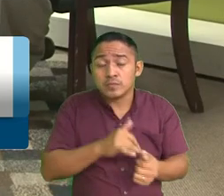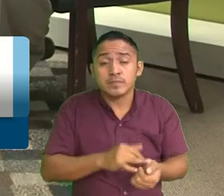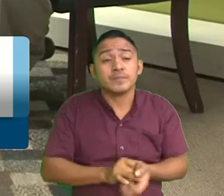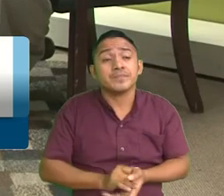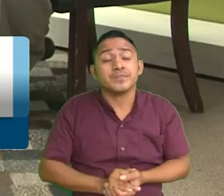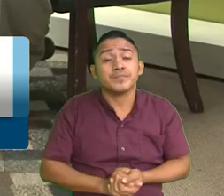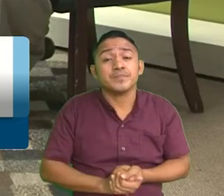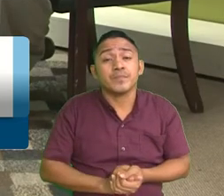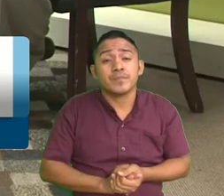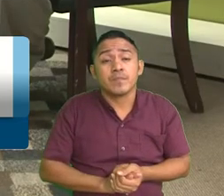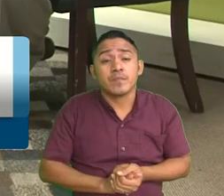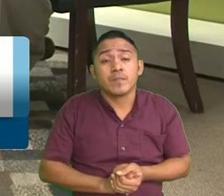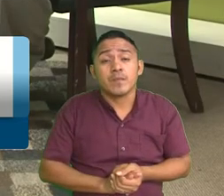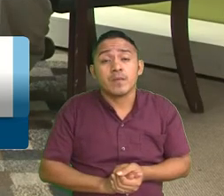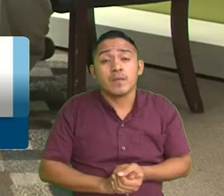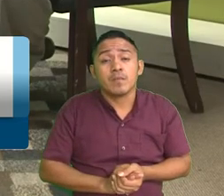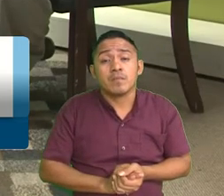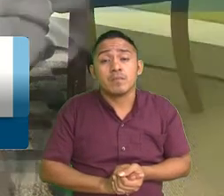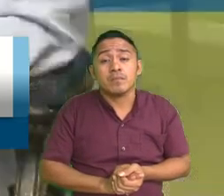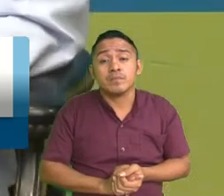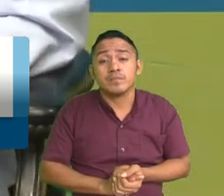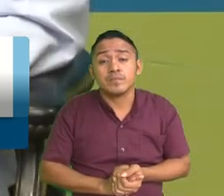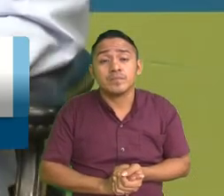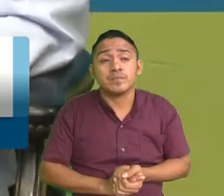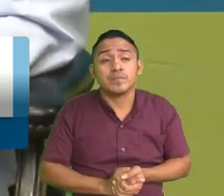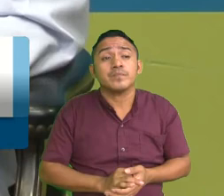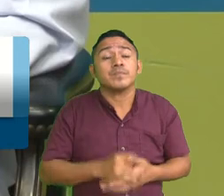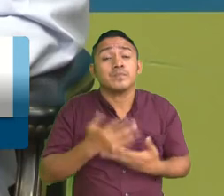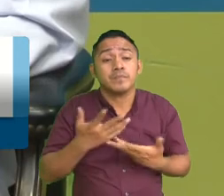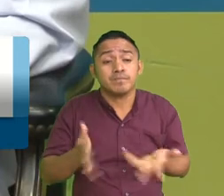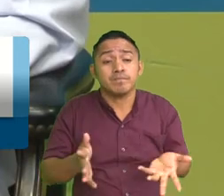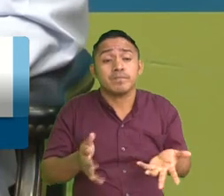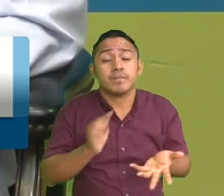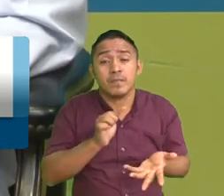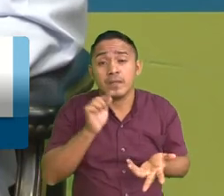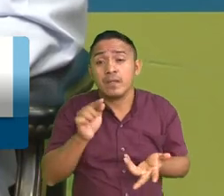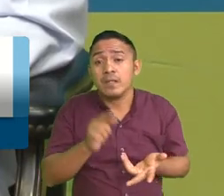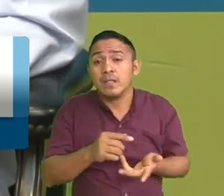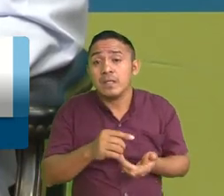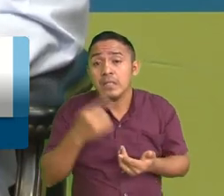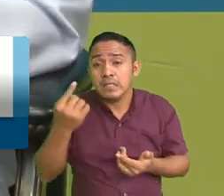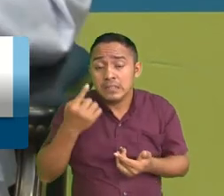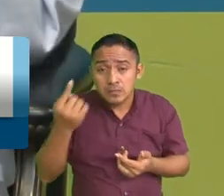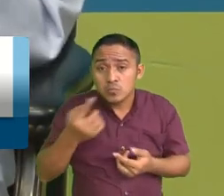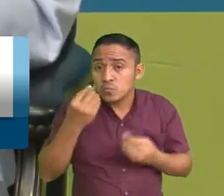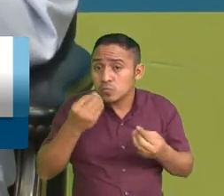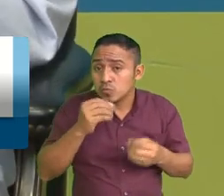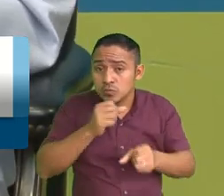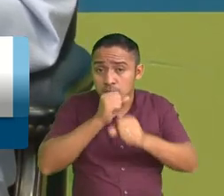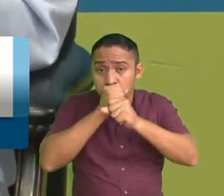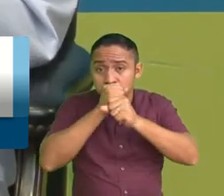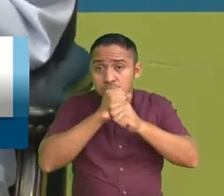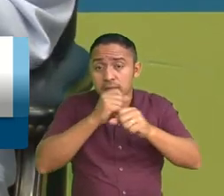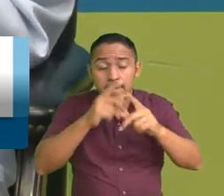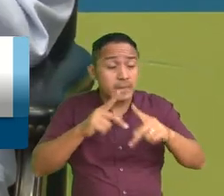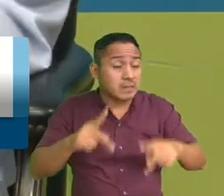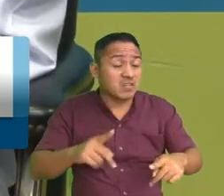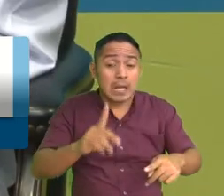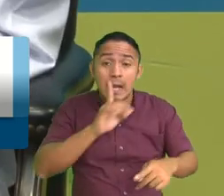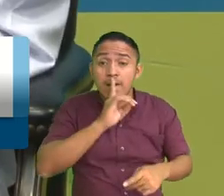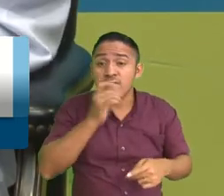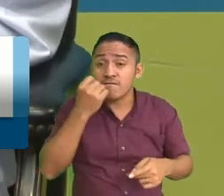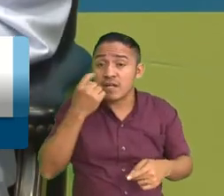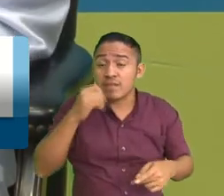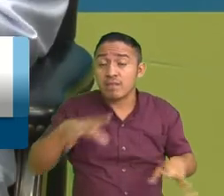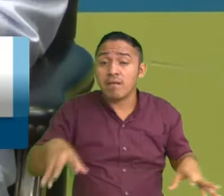adolescencia es algo que en realidad está muy escondido socialmente. Muchas veces no lo aceptamos, pero